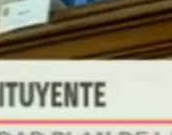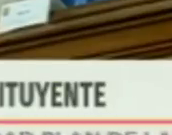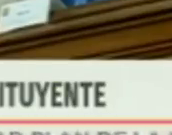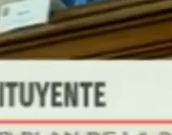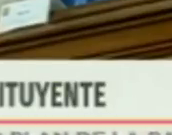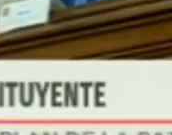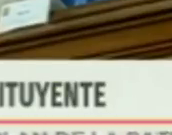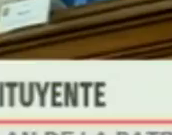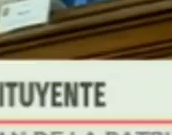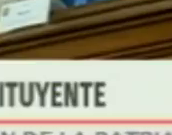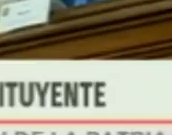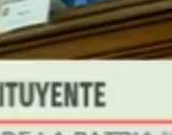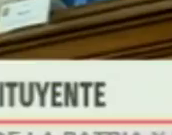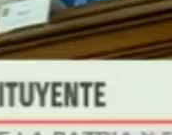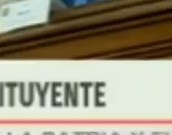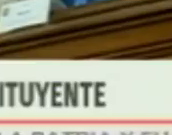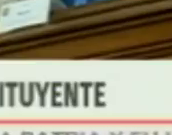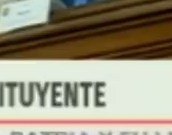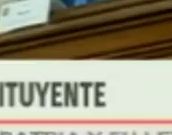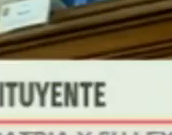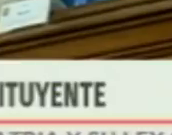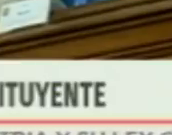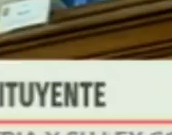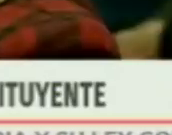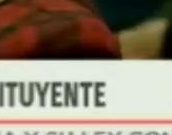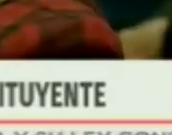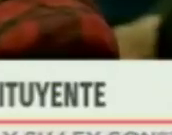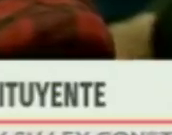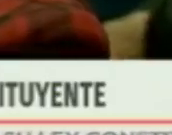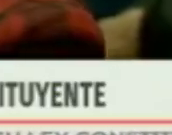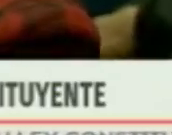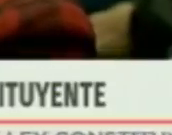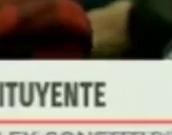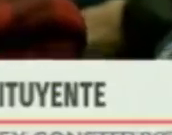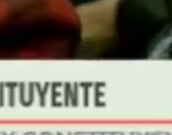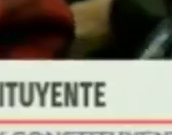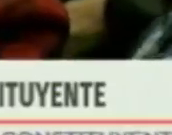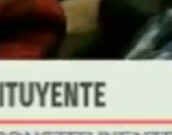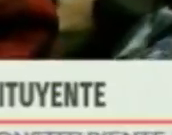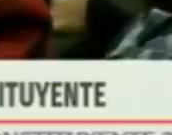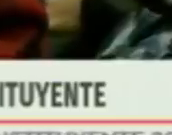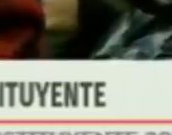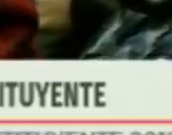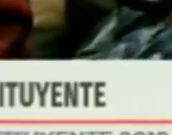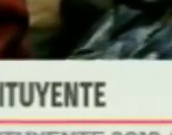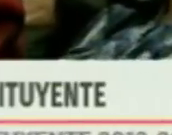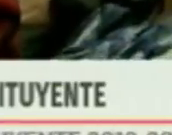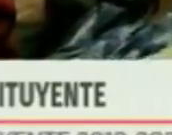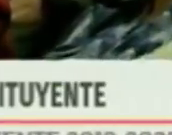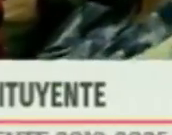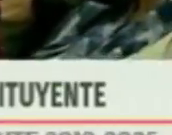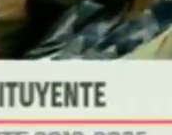nosotros leemos la historia de las queseras del medio y todo lo que llevó a las queseras del medio. Dentro